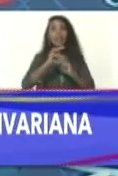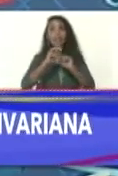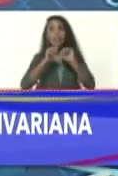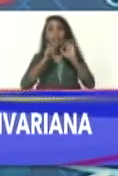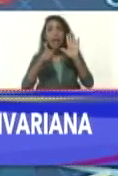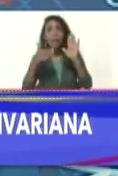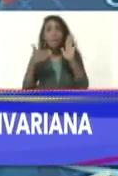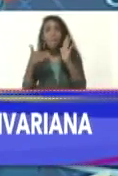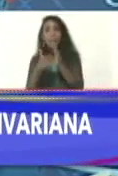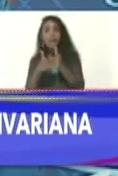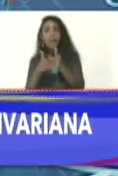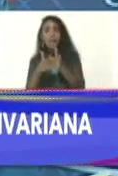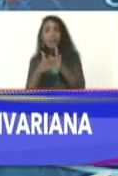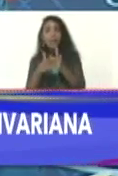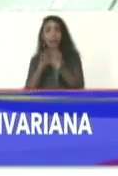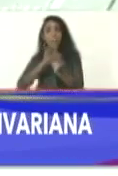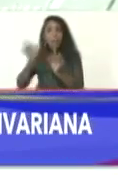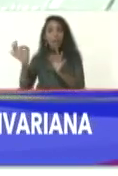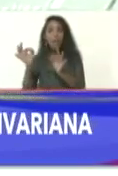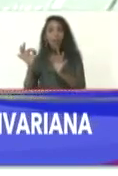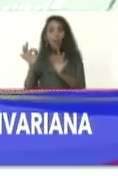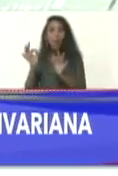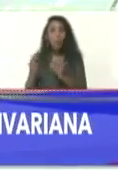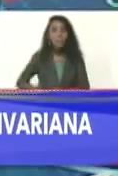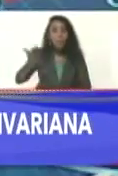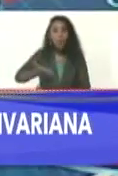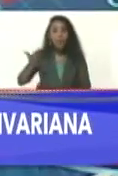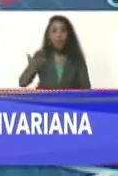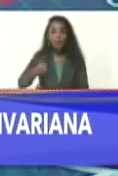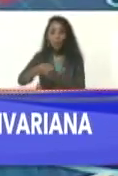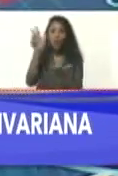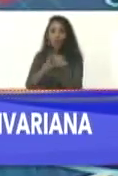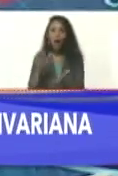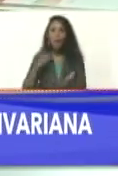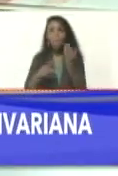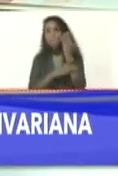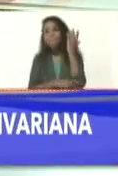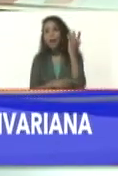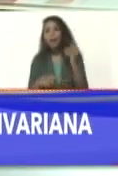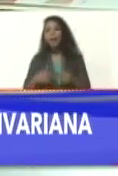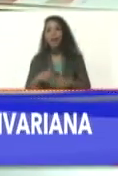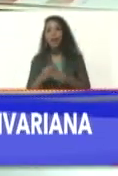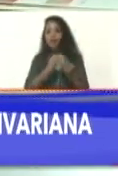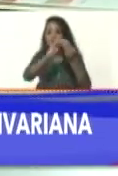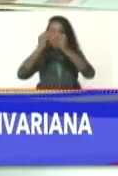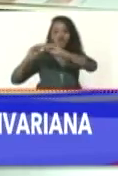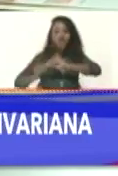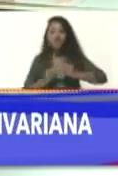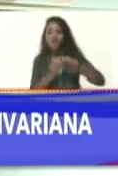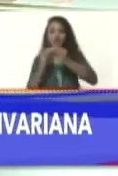26.277 petros, prioridad aprobado. Para el parque automotor, recuperarlo.